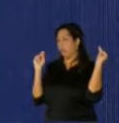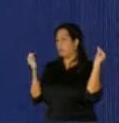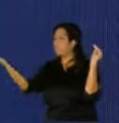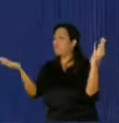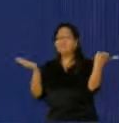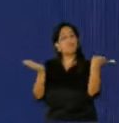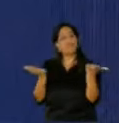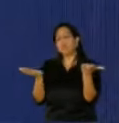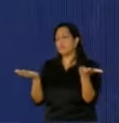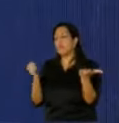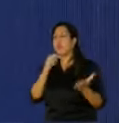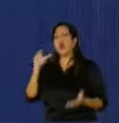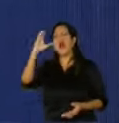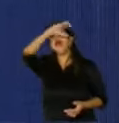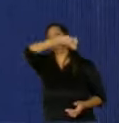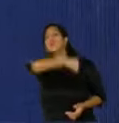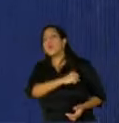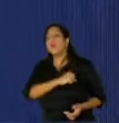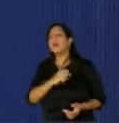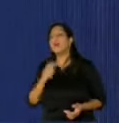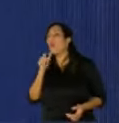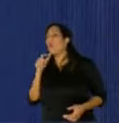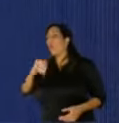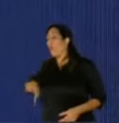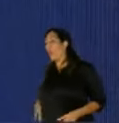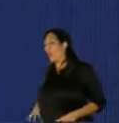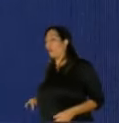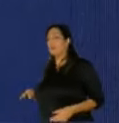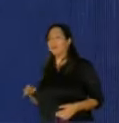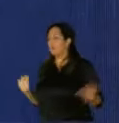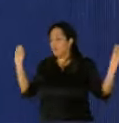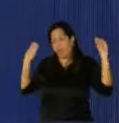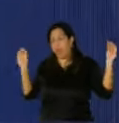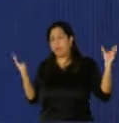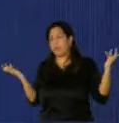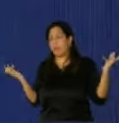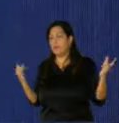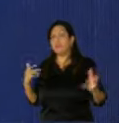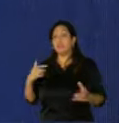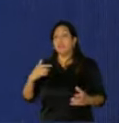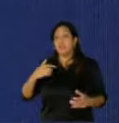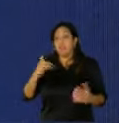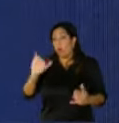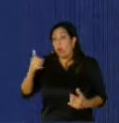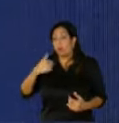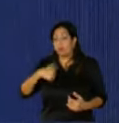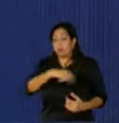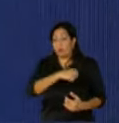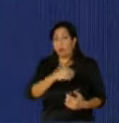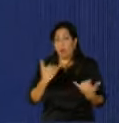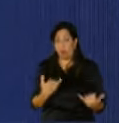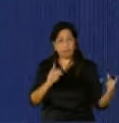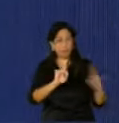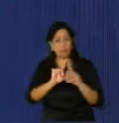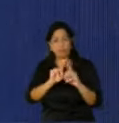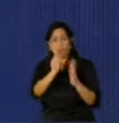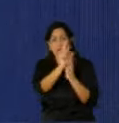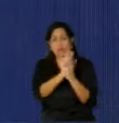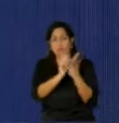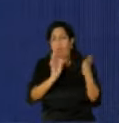no haya esta presunción de que hay un beneficiado. Así que, y una de las cosas que estaba trabajando hoy es un abogado de